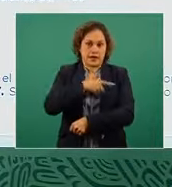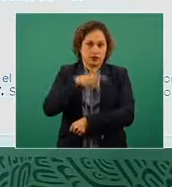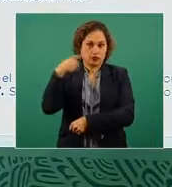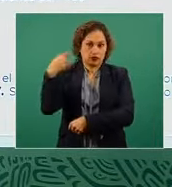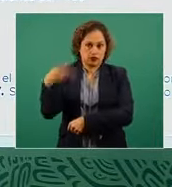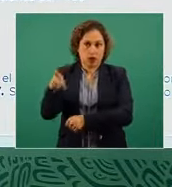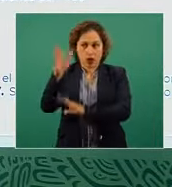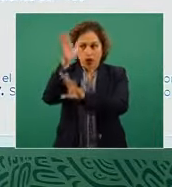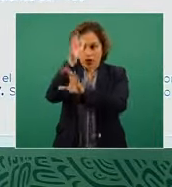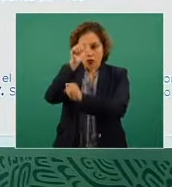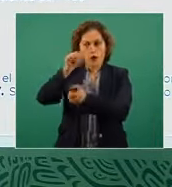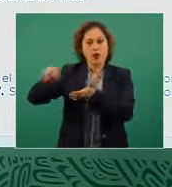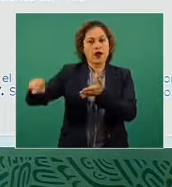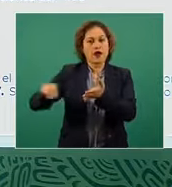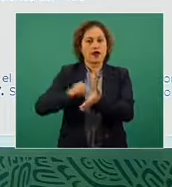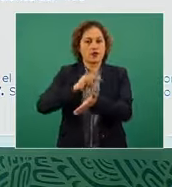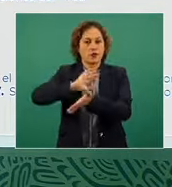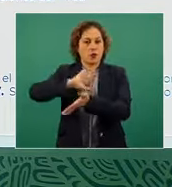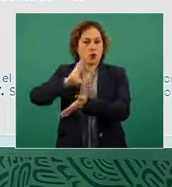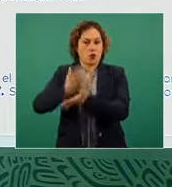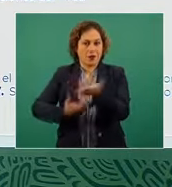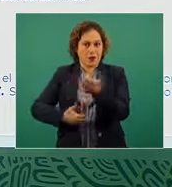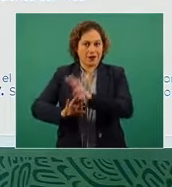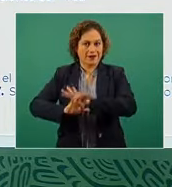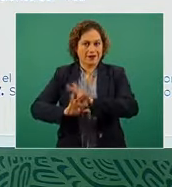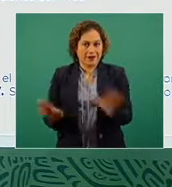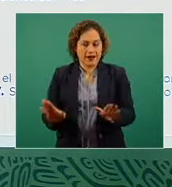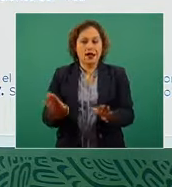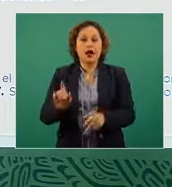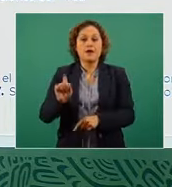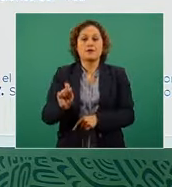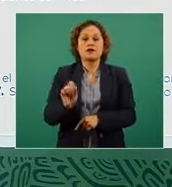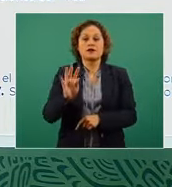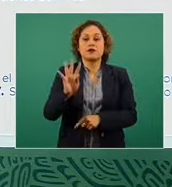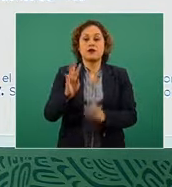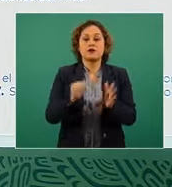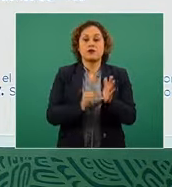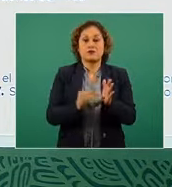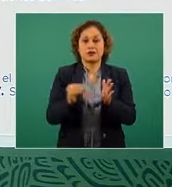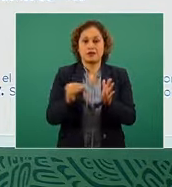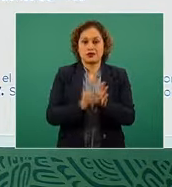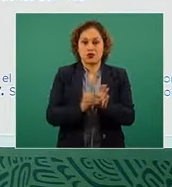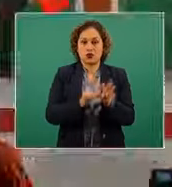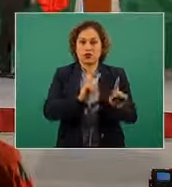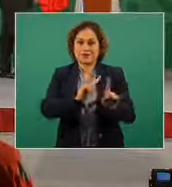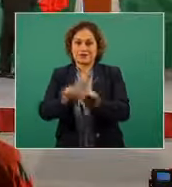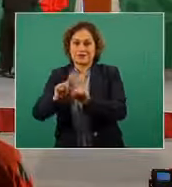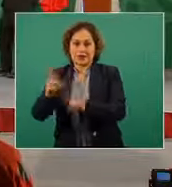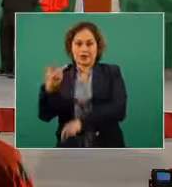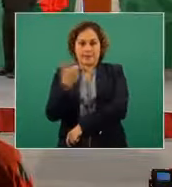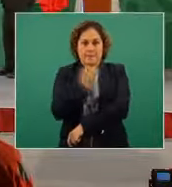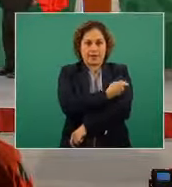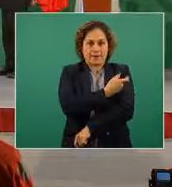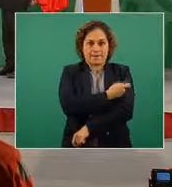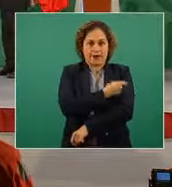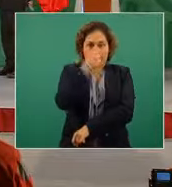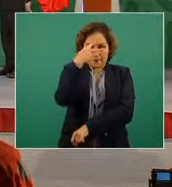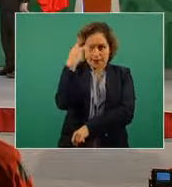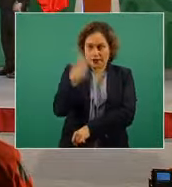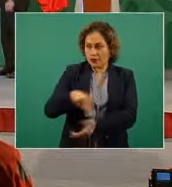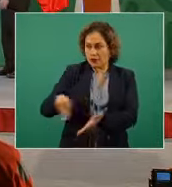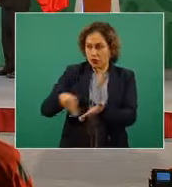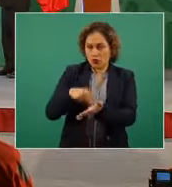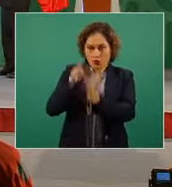ya el contrato de adquisición por 24 millones de dosis, es lo que México tiene firmado ya, y